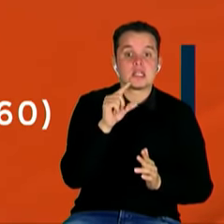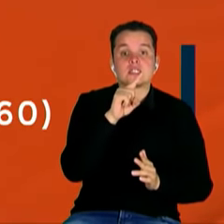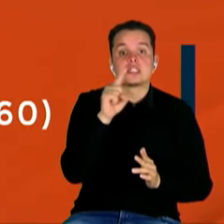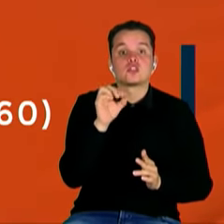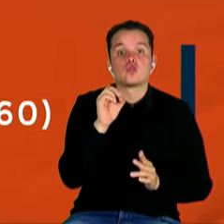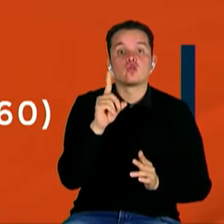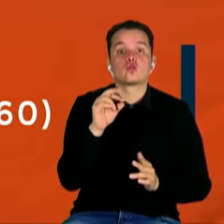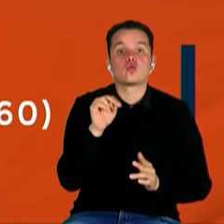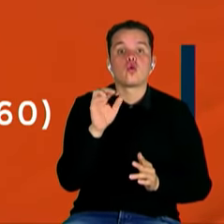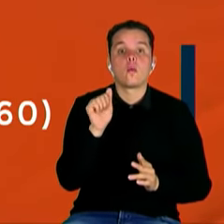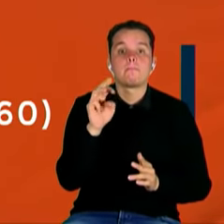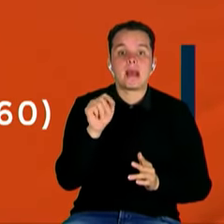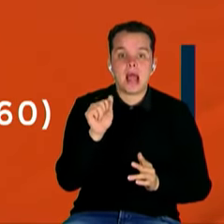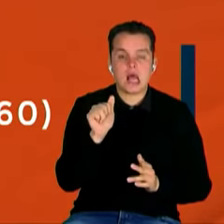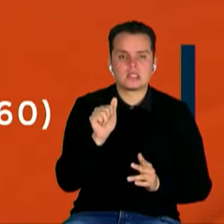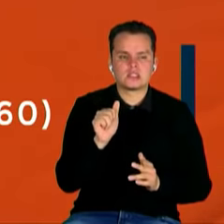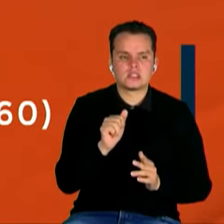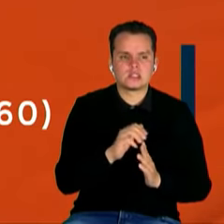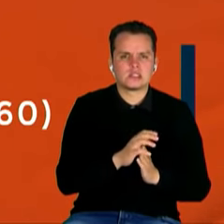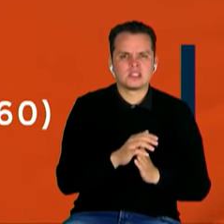Jehová en gran manera.